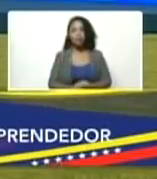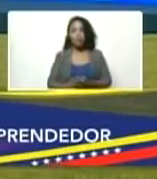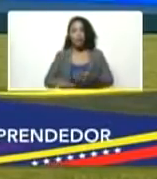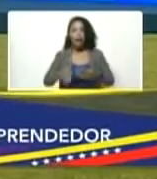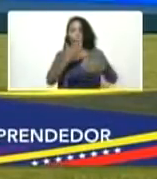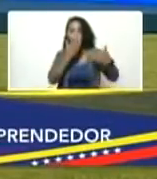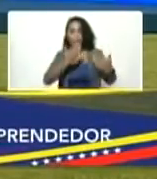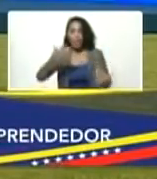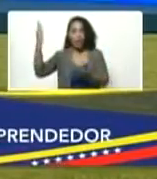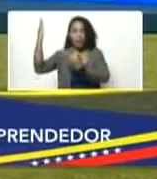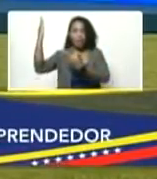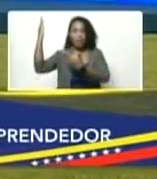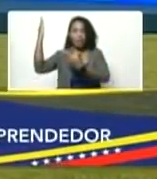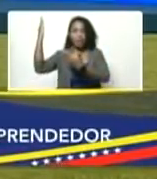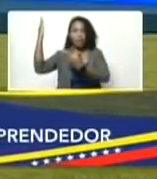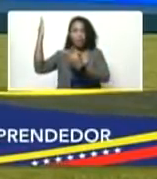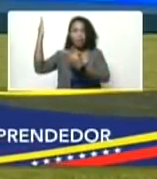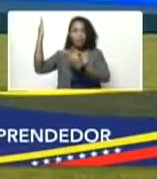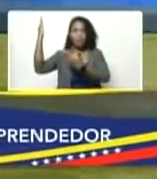¡Adelante!